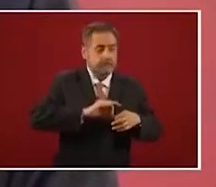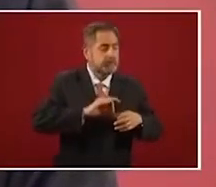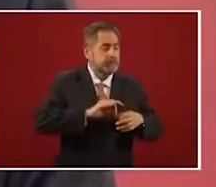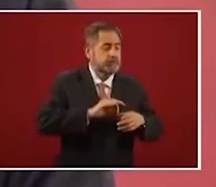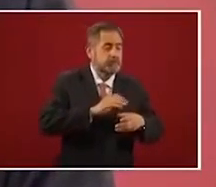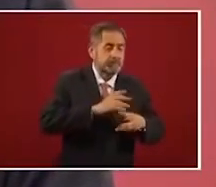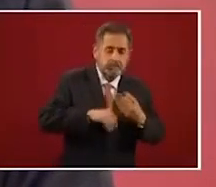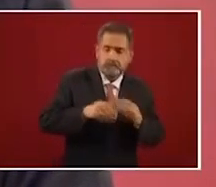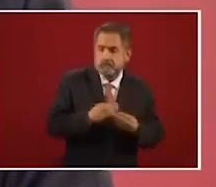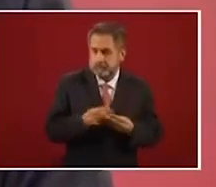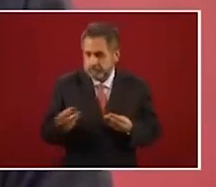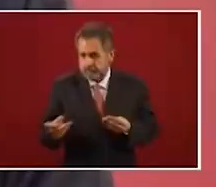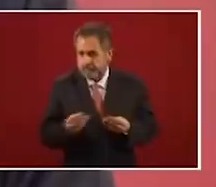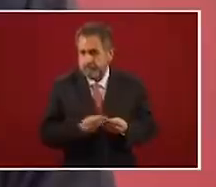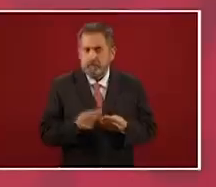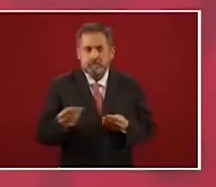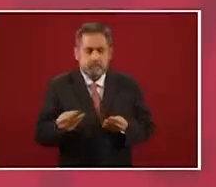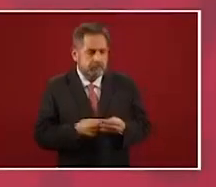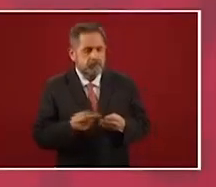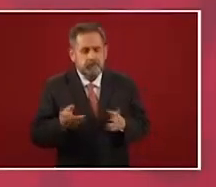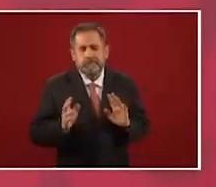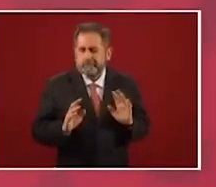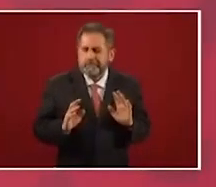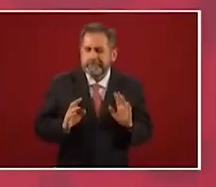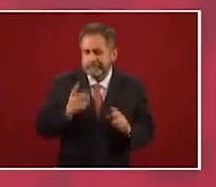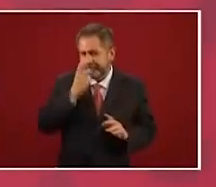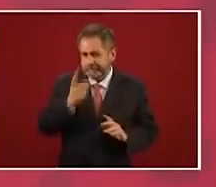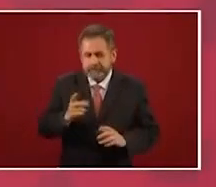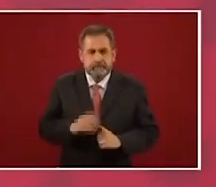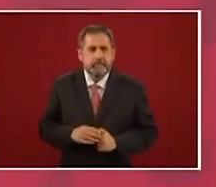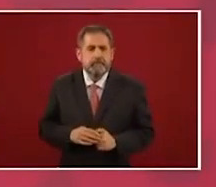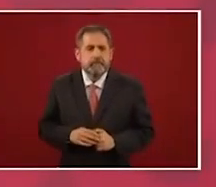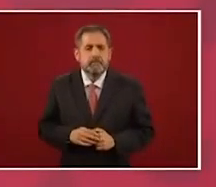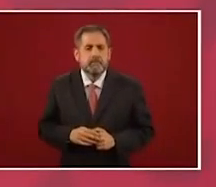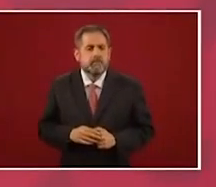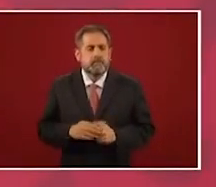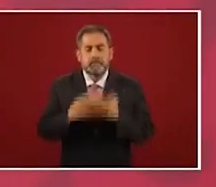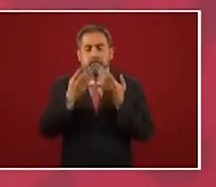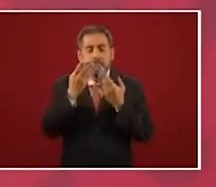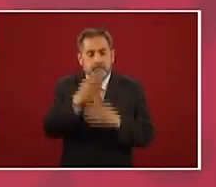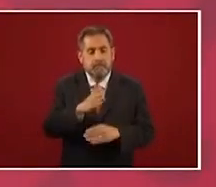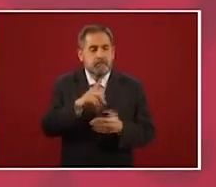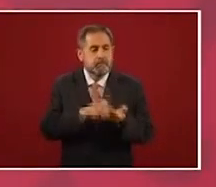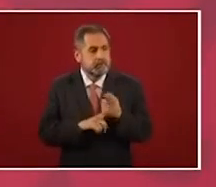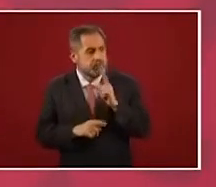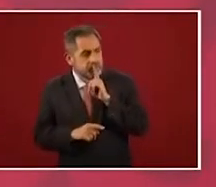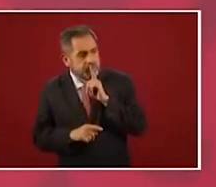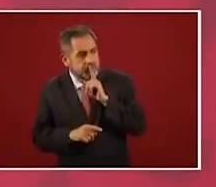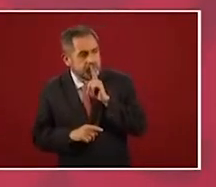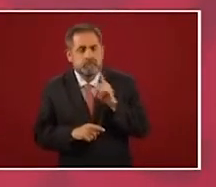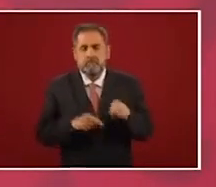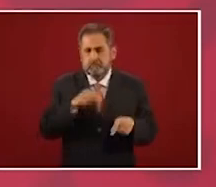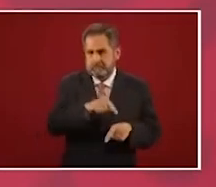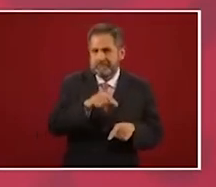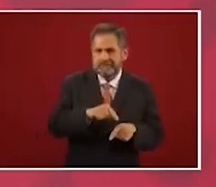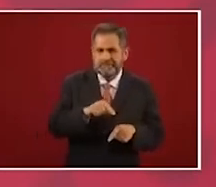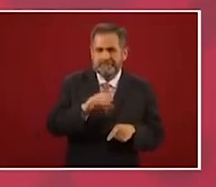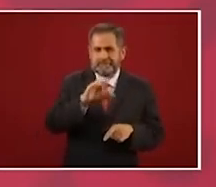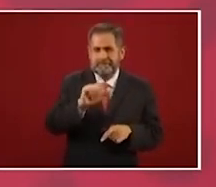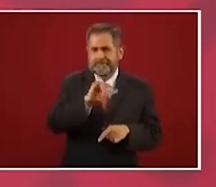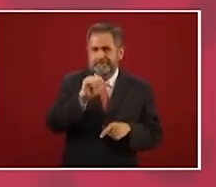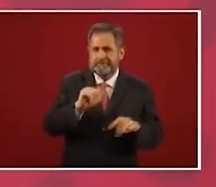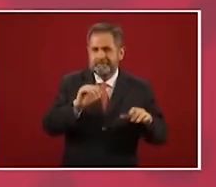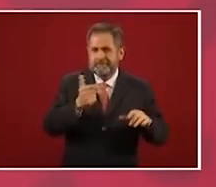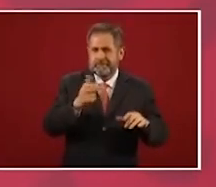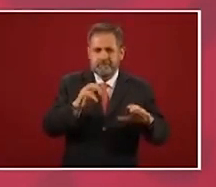mayor al de los bancos, al que entregan los bancos, que dicho